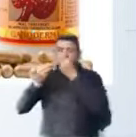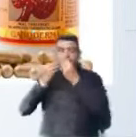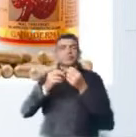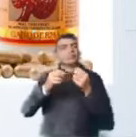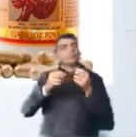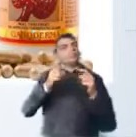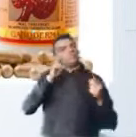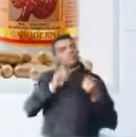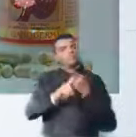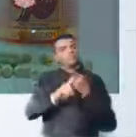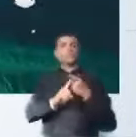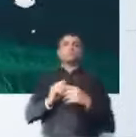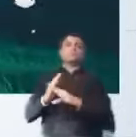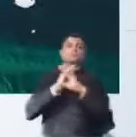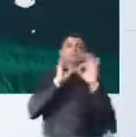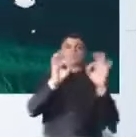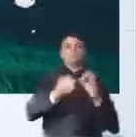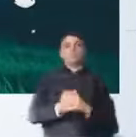inmunocompetentes.